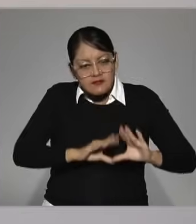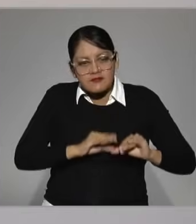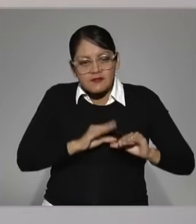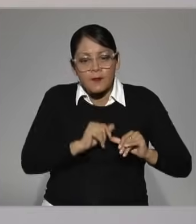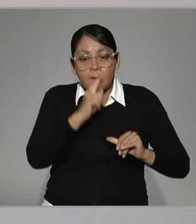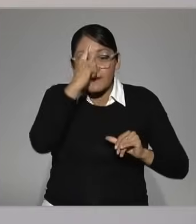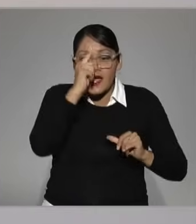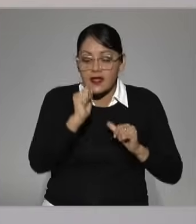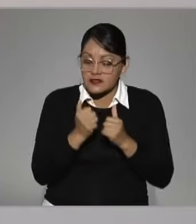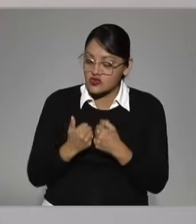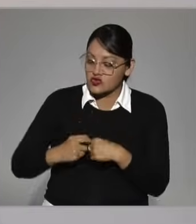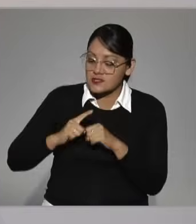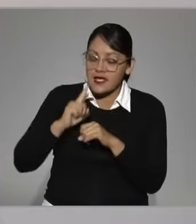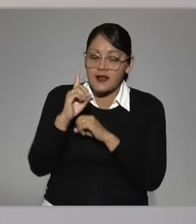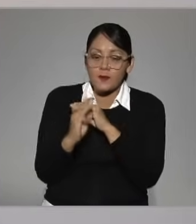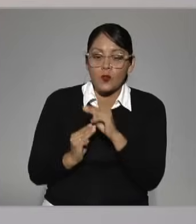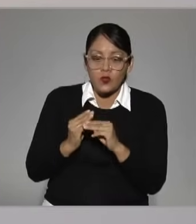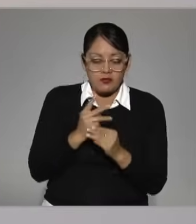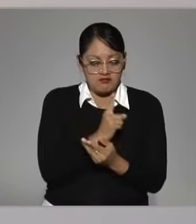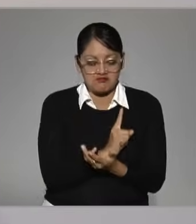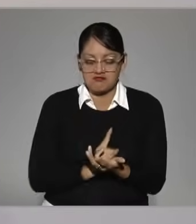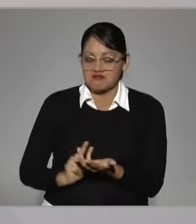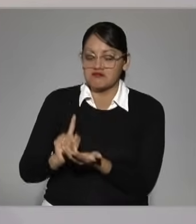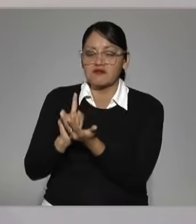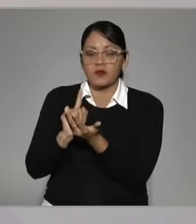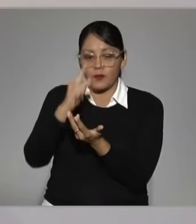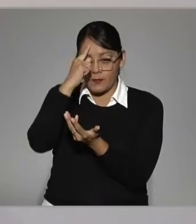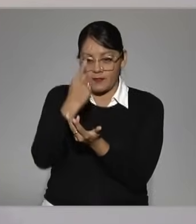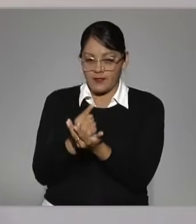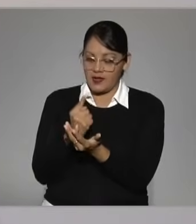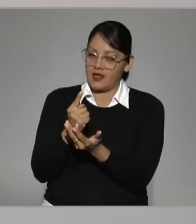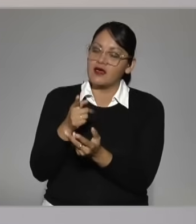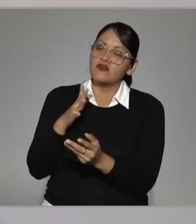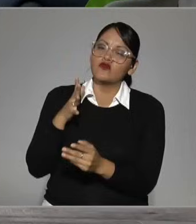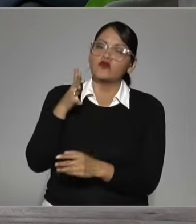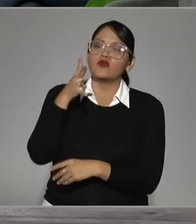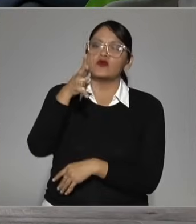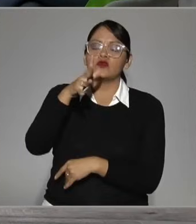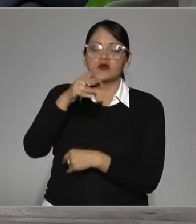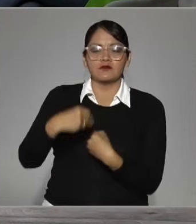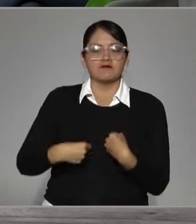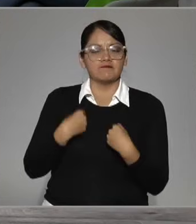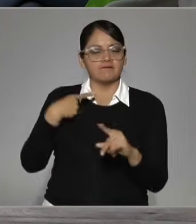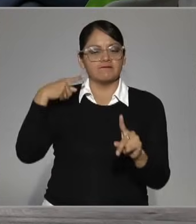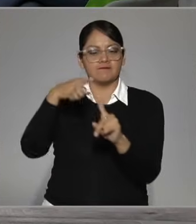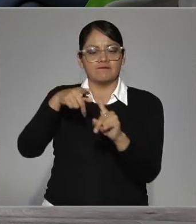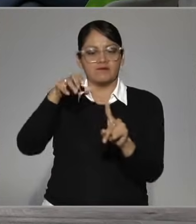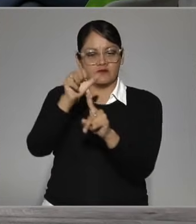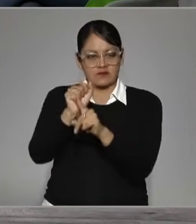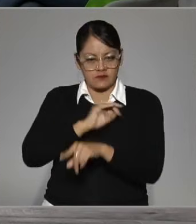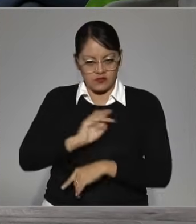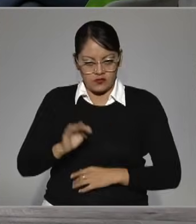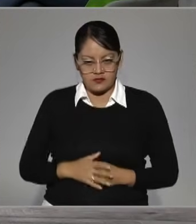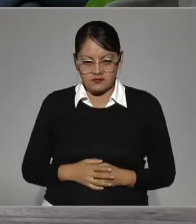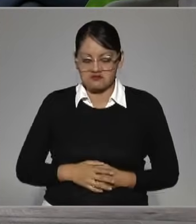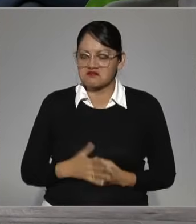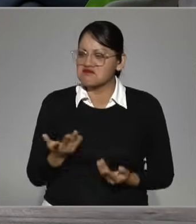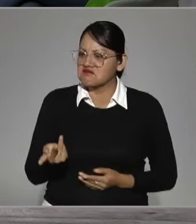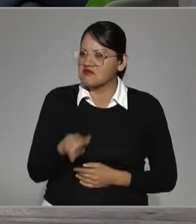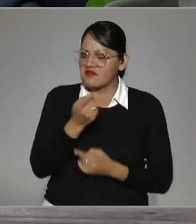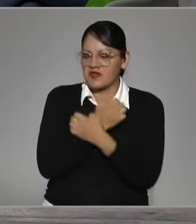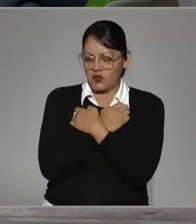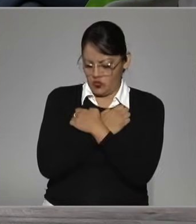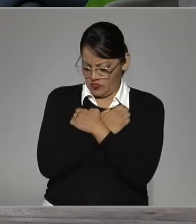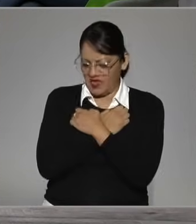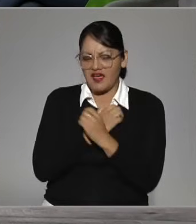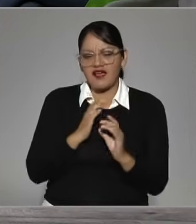mundo social, pero marcarle objetivos para su vida posterior. Muy bien. Sí, ¿y qué es educar? Educar es